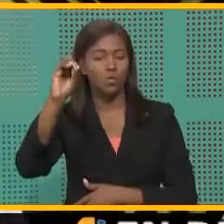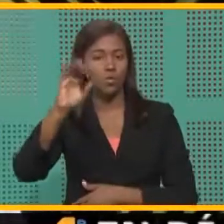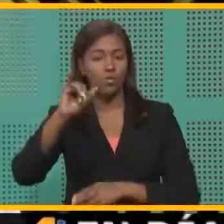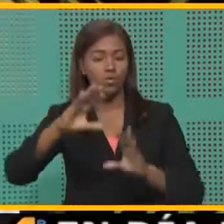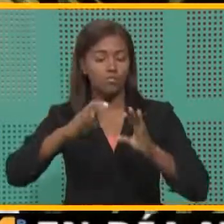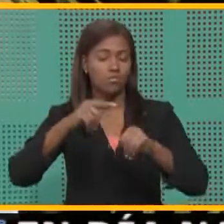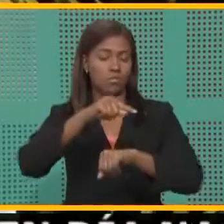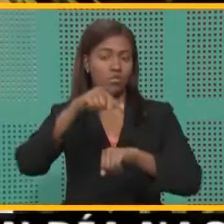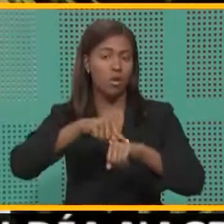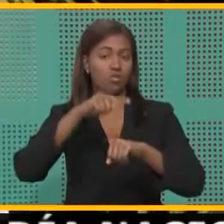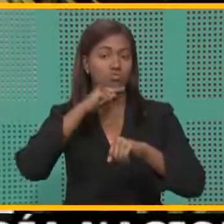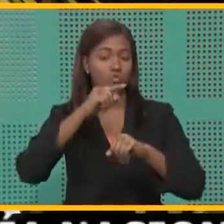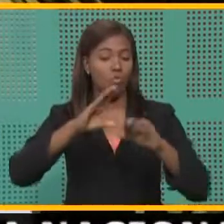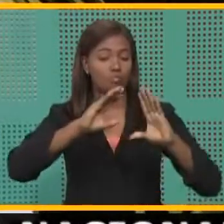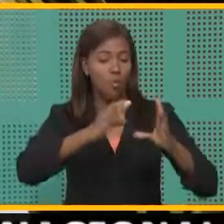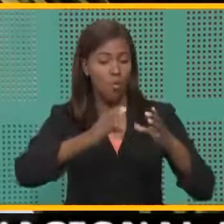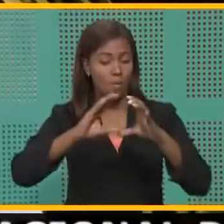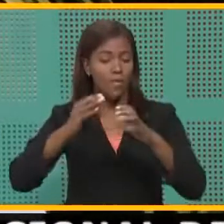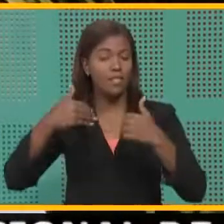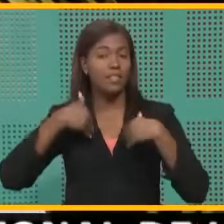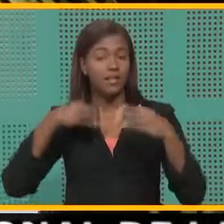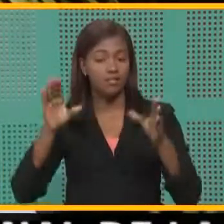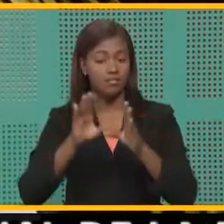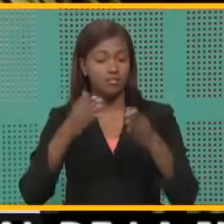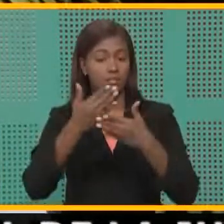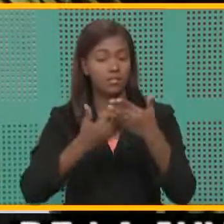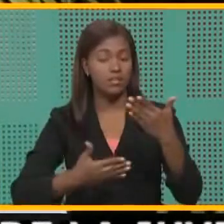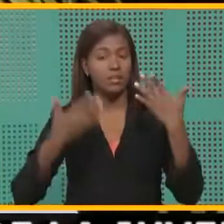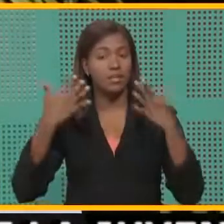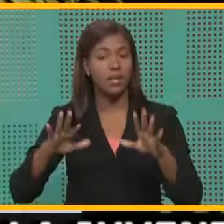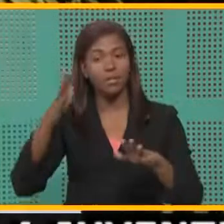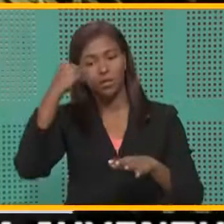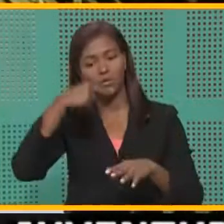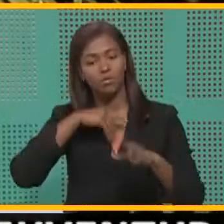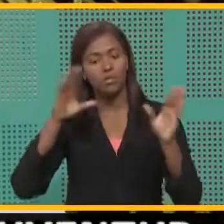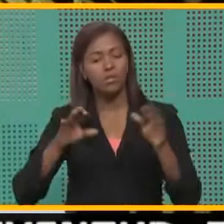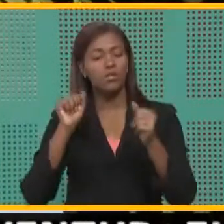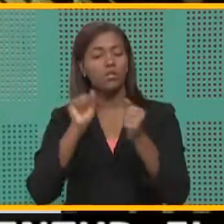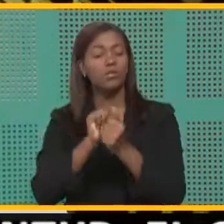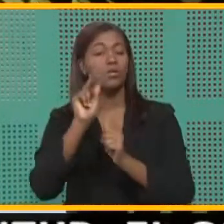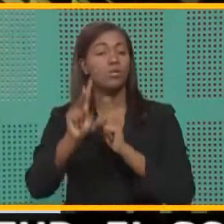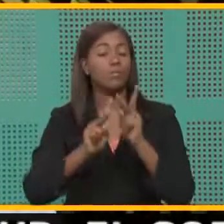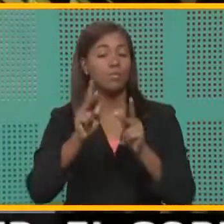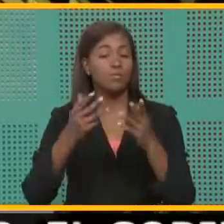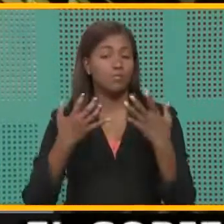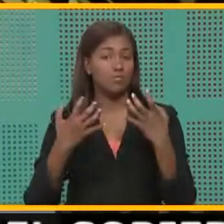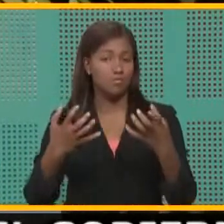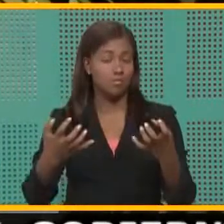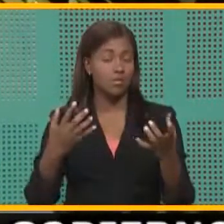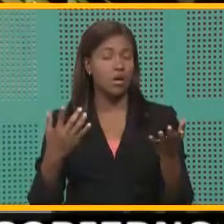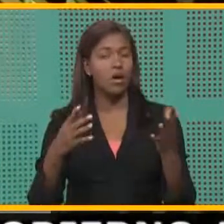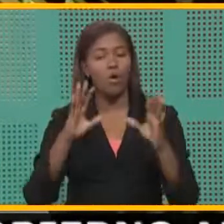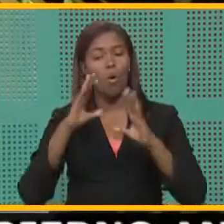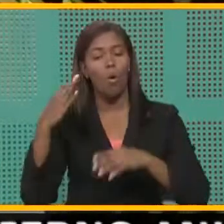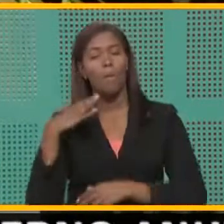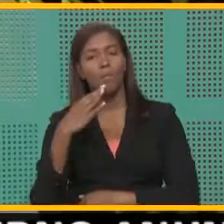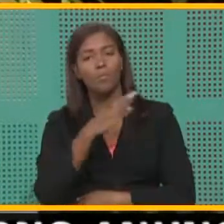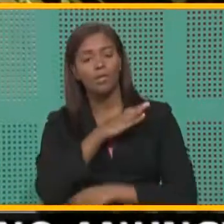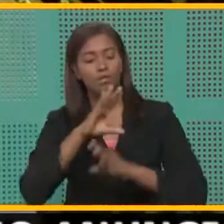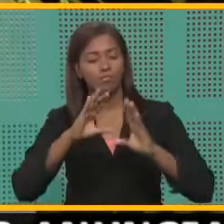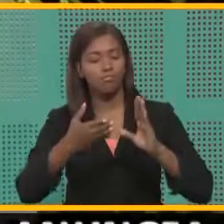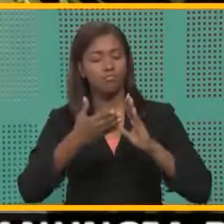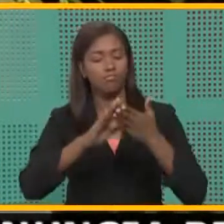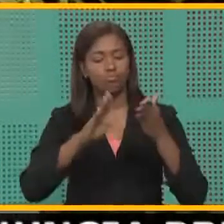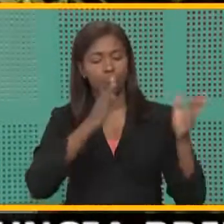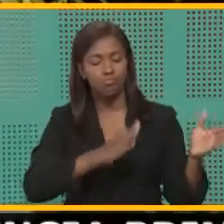son intervenciones que están certificadas porque le estamos haciendo conjuntamente con la población, con los comités locales de